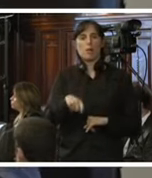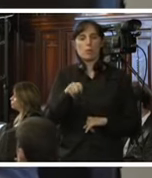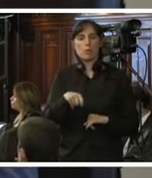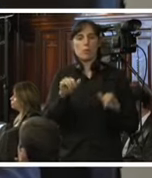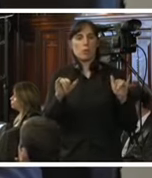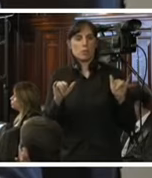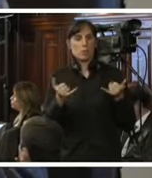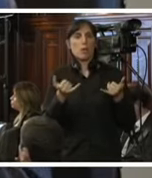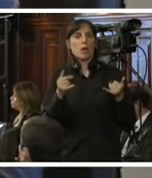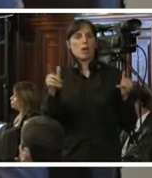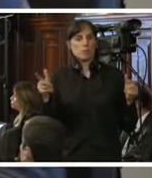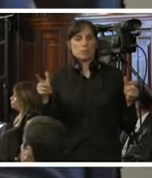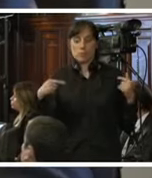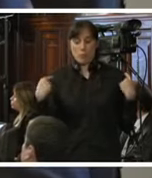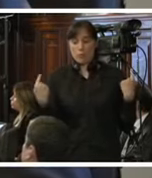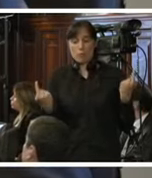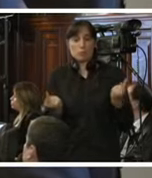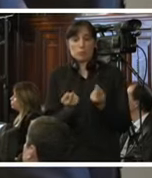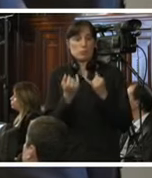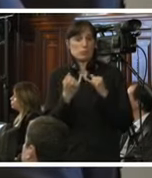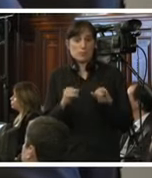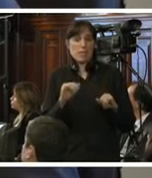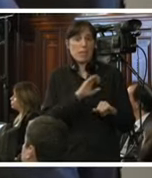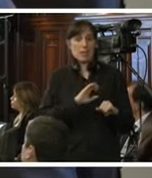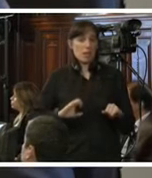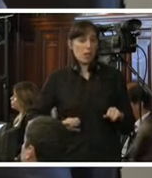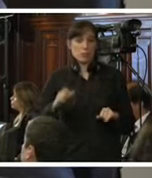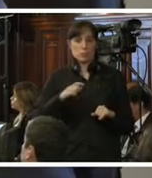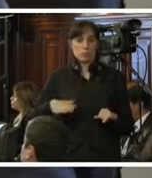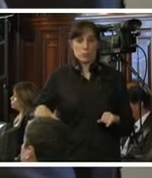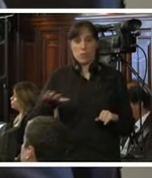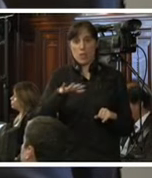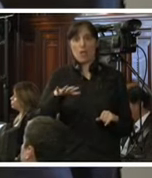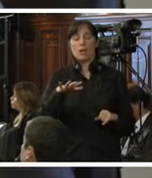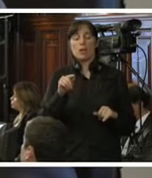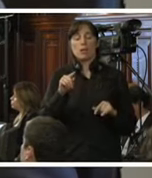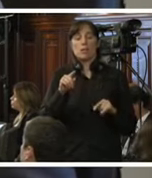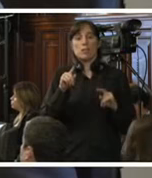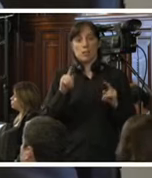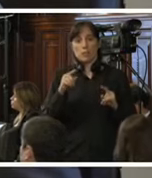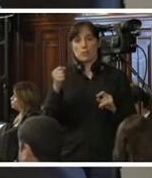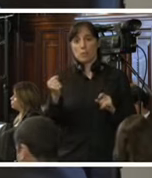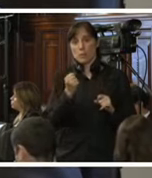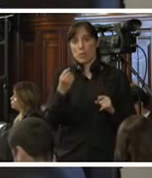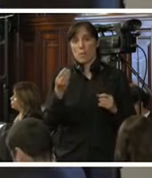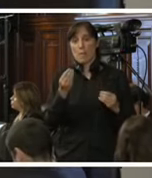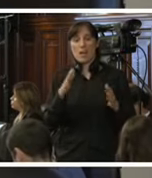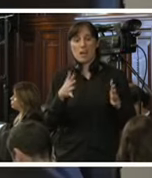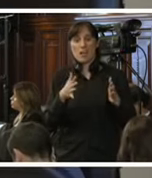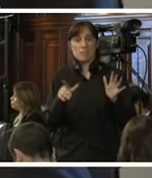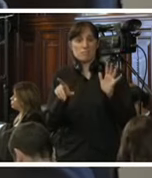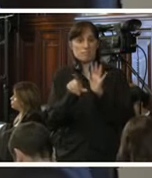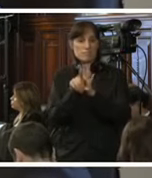justicia compromete a todos, Estado, sociedad civil, y es un aspecto medular para la legitimidad de todos los